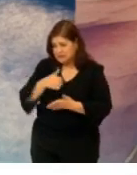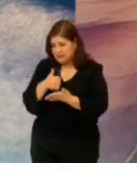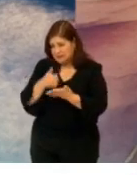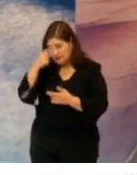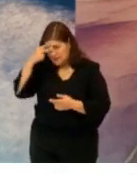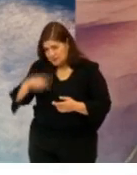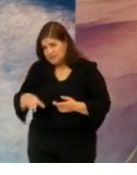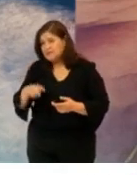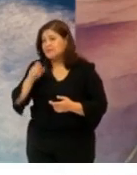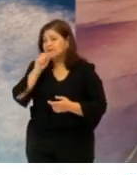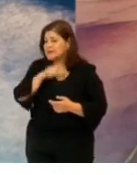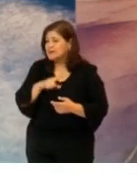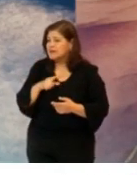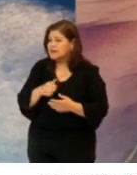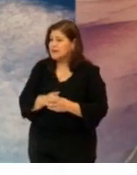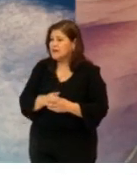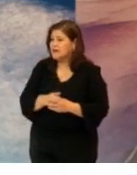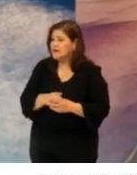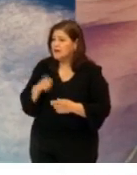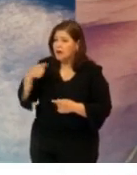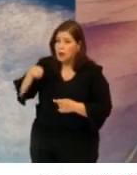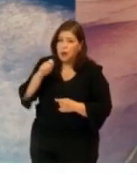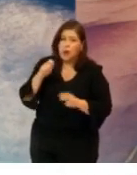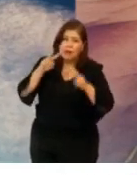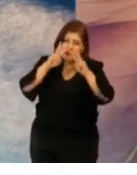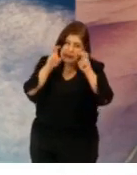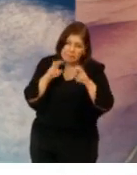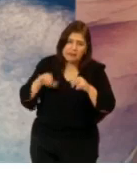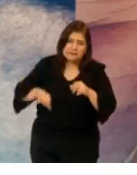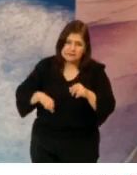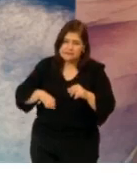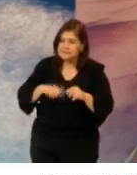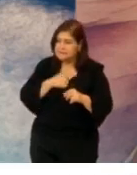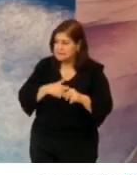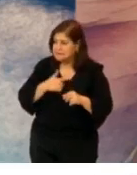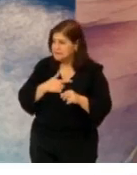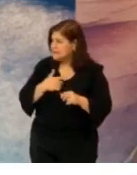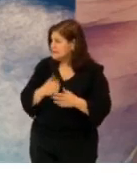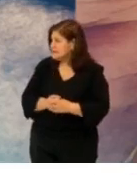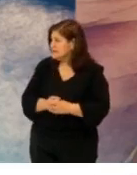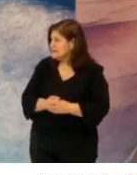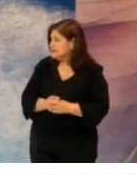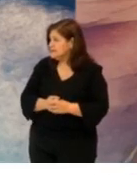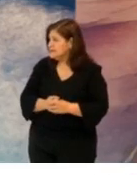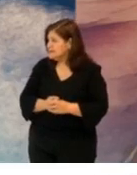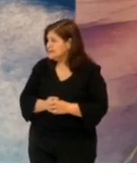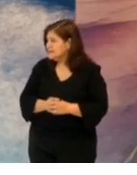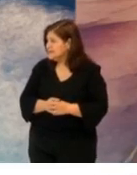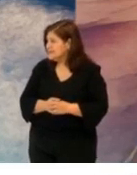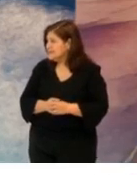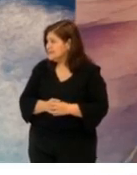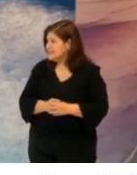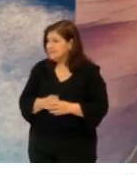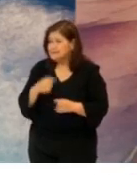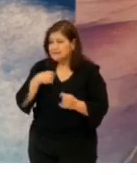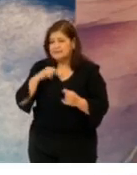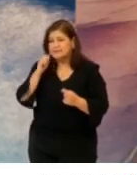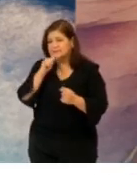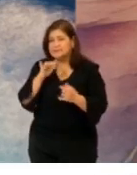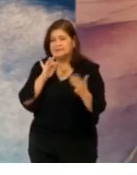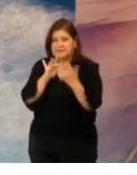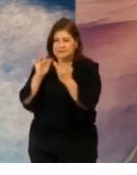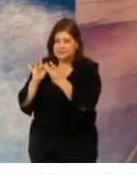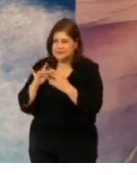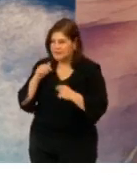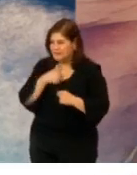ver que tanta gente se interesa por estos temas. Porque voy a estar en Chile muy pronto, así que necesito que nos quedemos conectados de alguna forma,